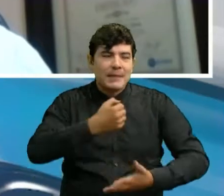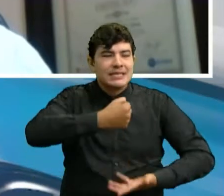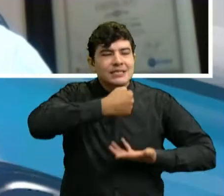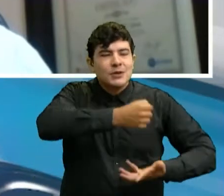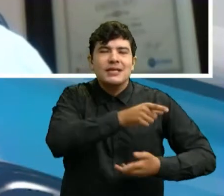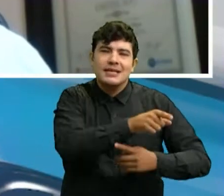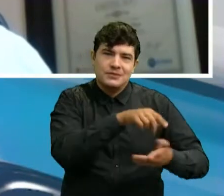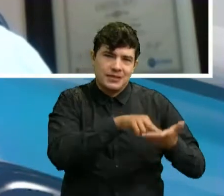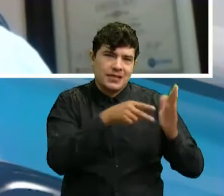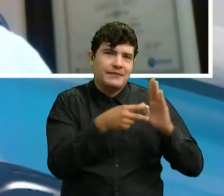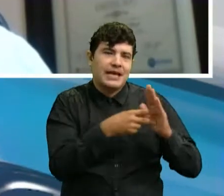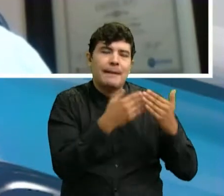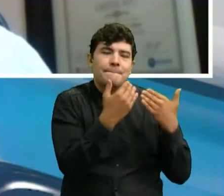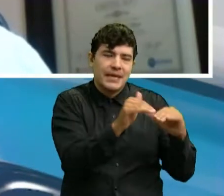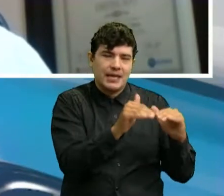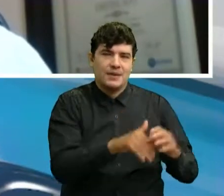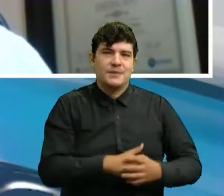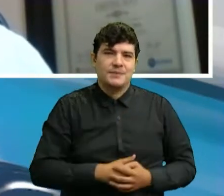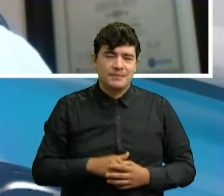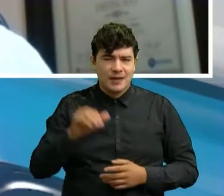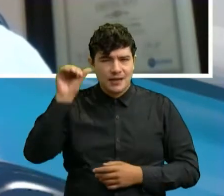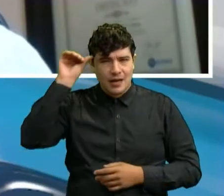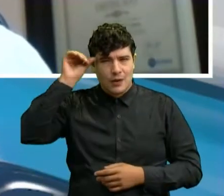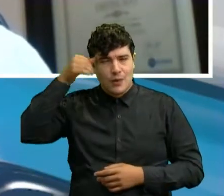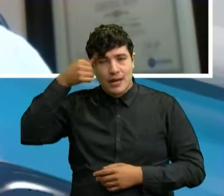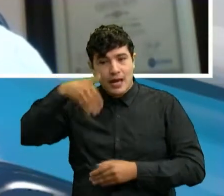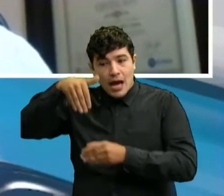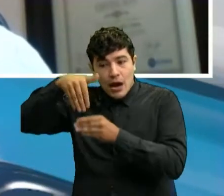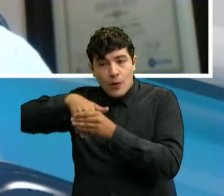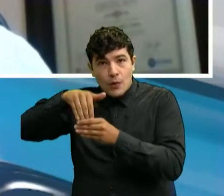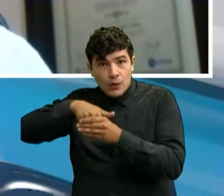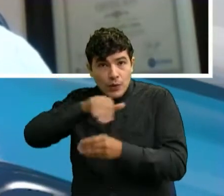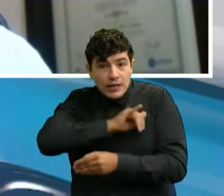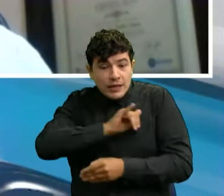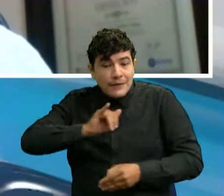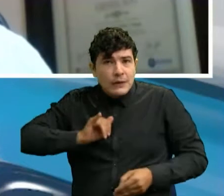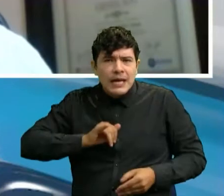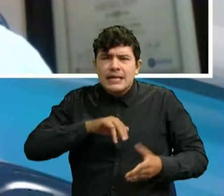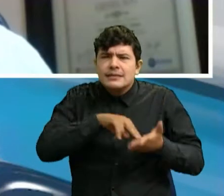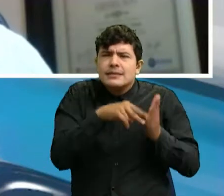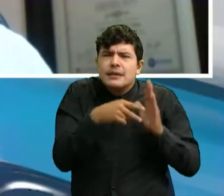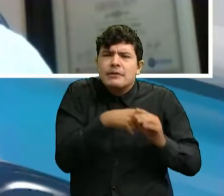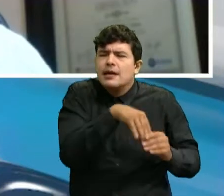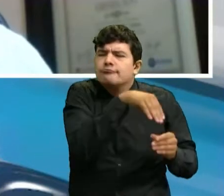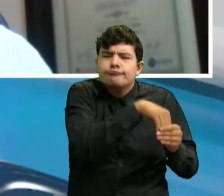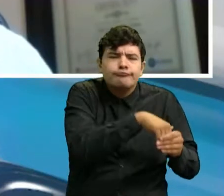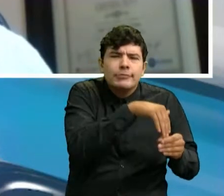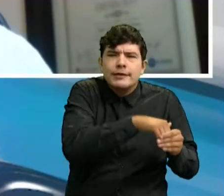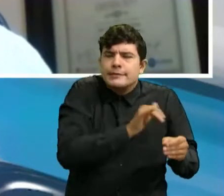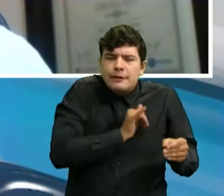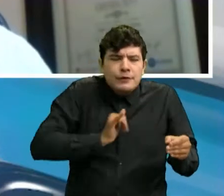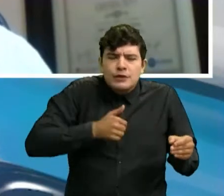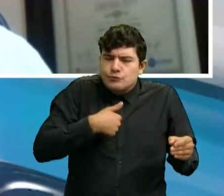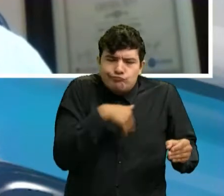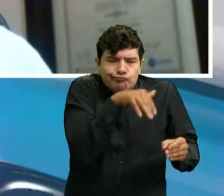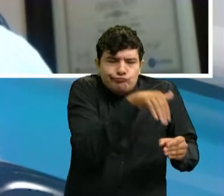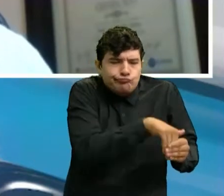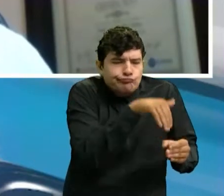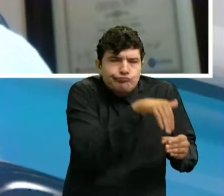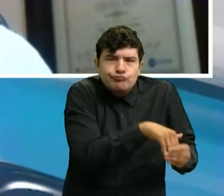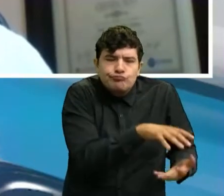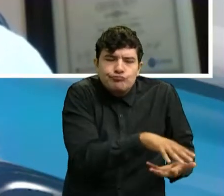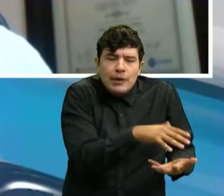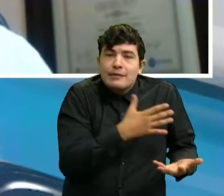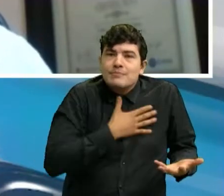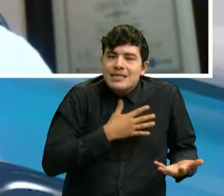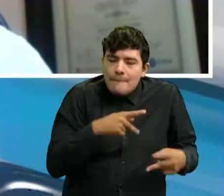Recordemos que en el régimen de ahorro individual se va construyendo un ahorro de manera particular, de manera específica, y